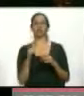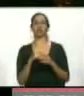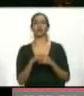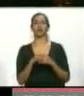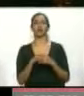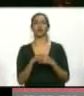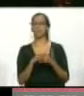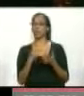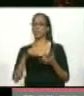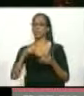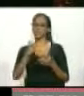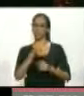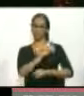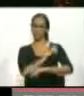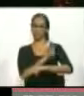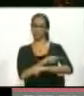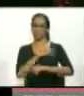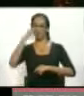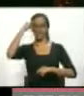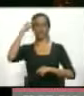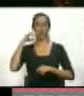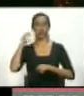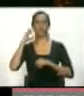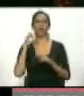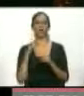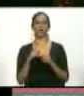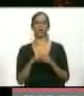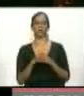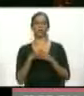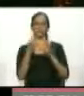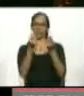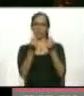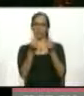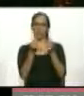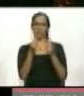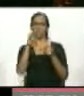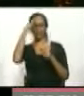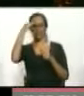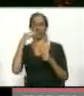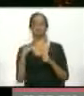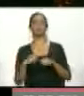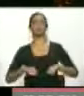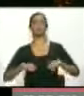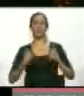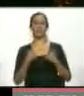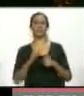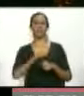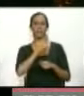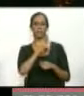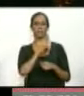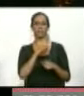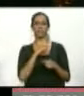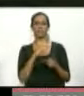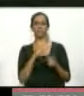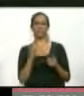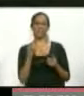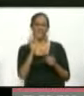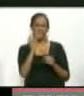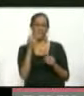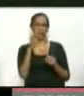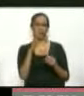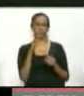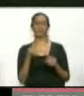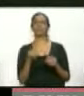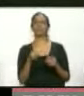dos mayores potencias militares europeas y en gasto militar desembolsaría más que españa y casi tanto como israel